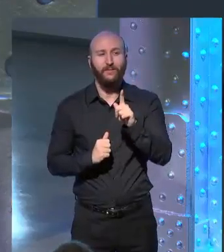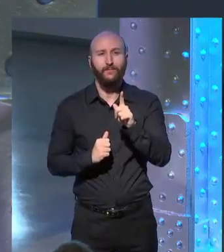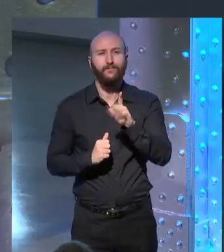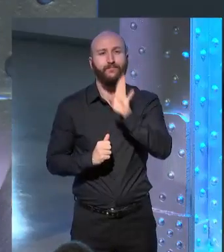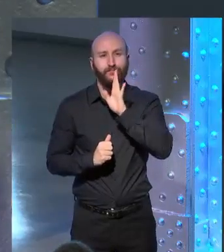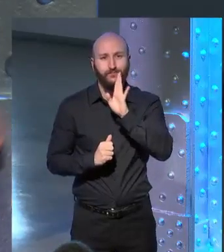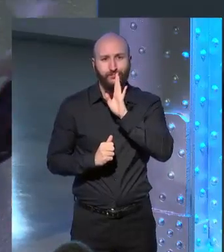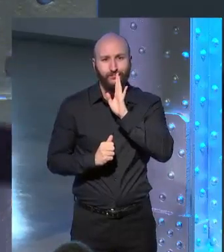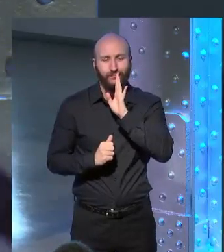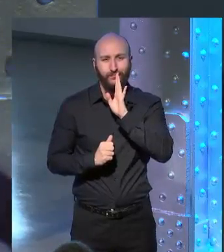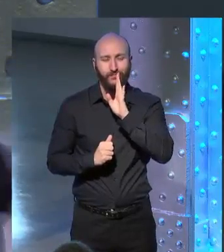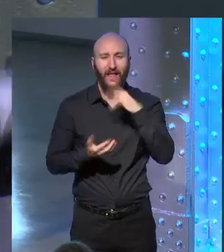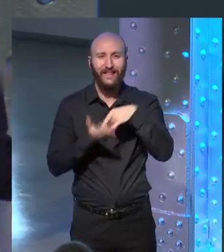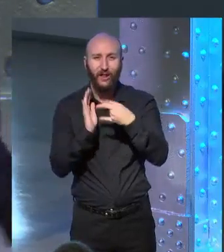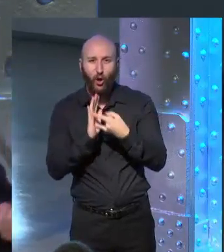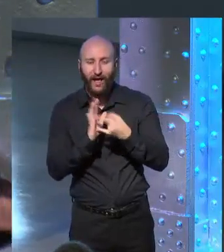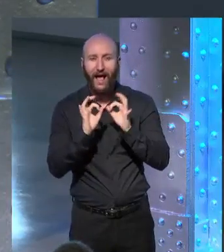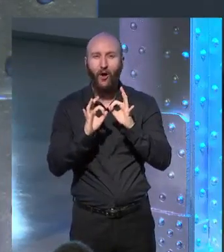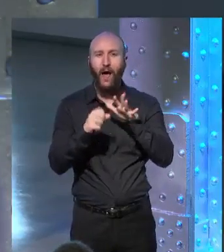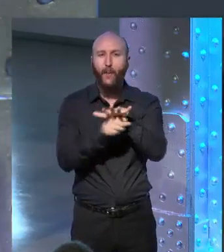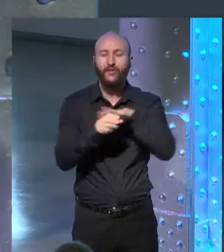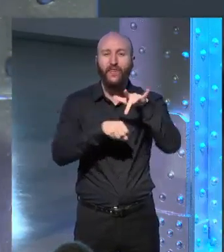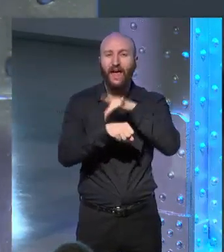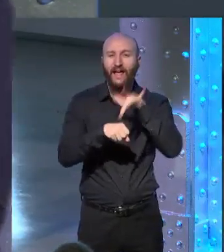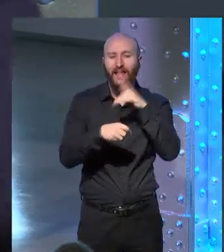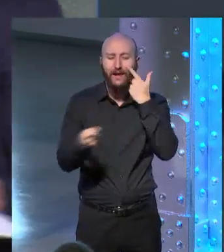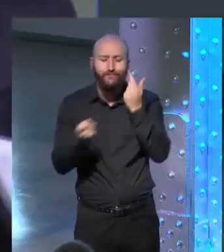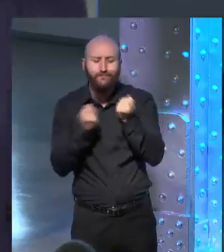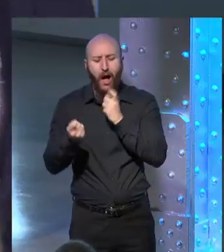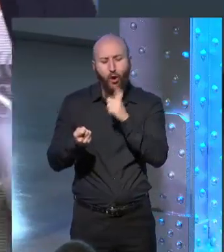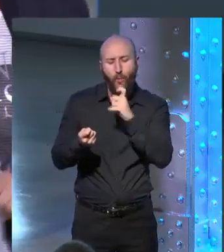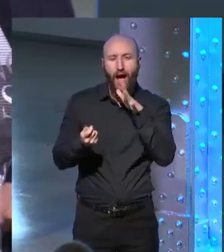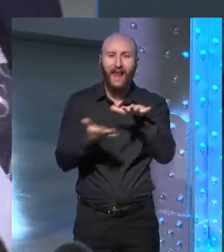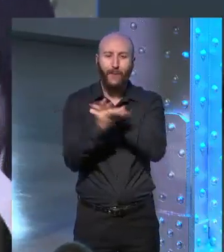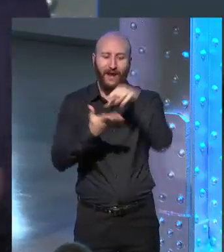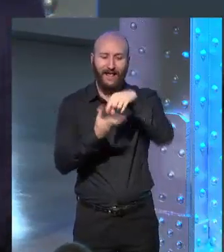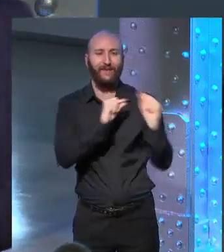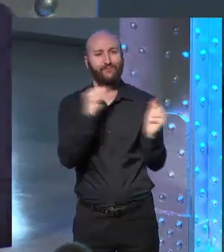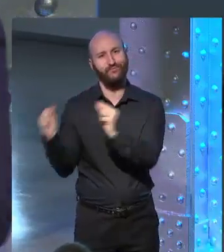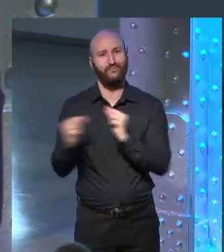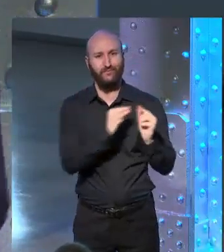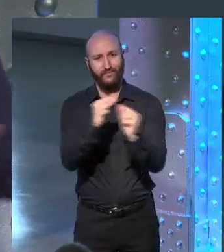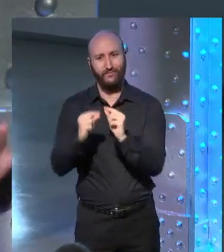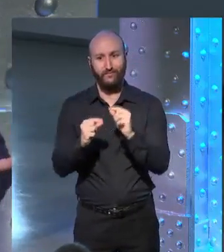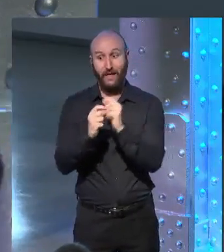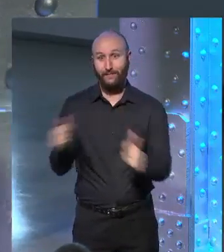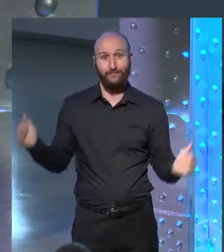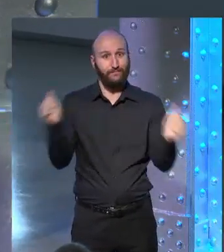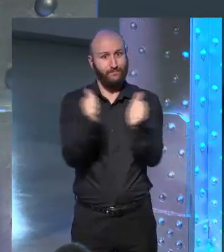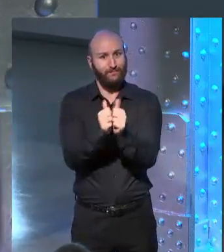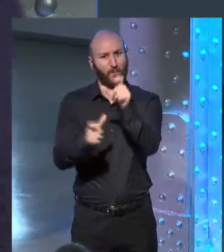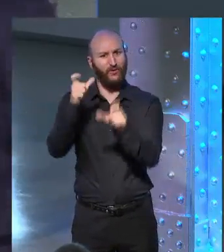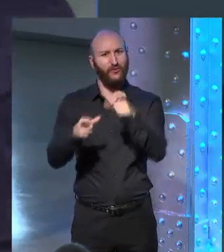uso de la tecnología, del mundo digital, vamos a hablar en esta mesa redonda. Para ello me acompañan, creo que voces